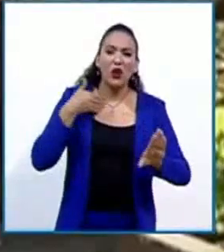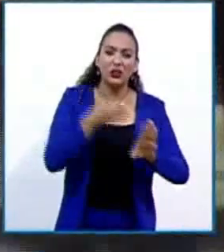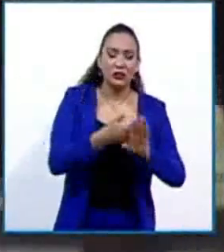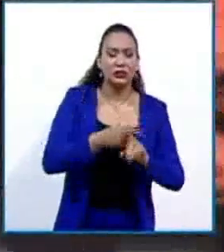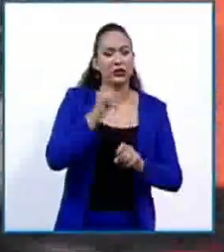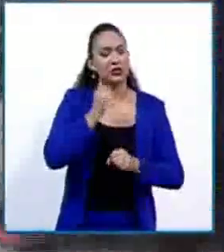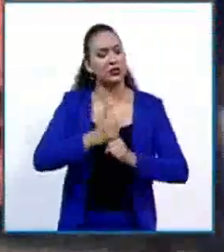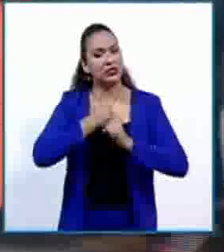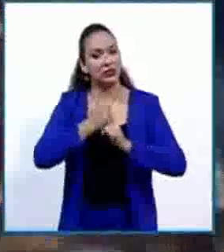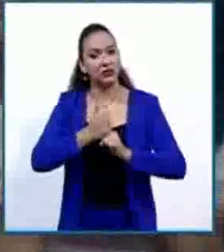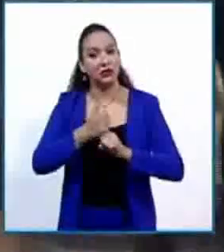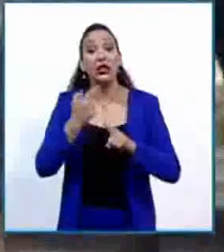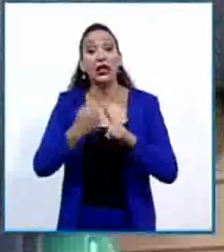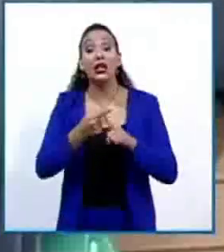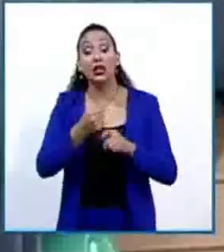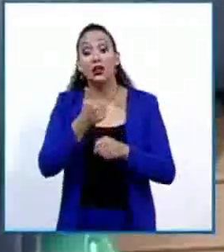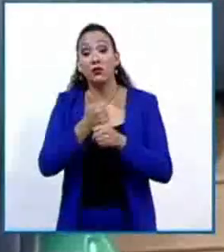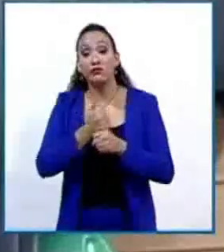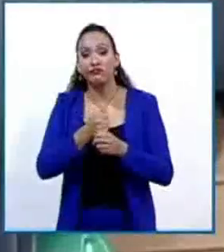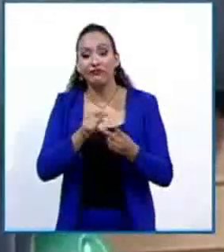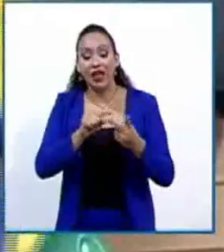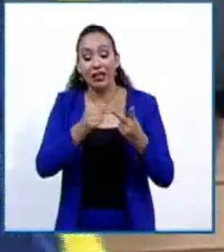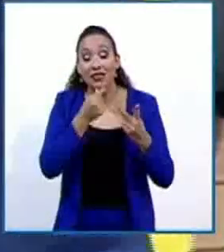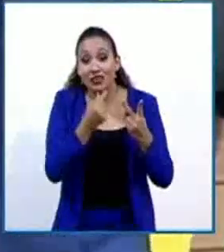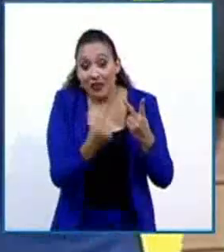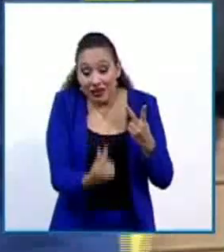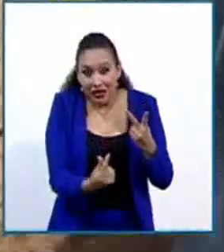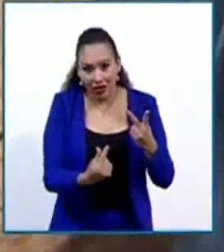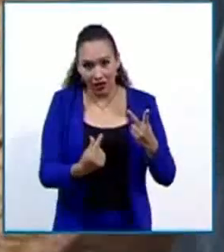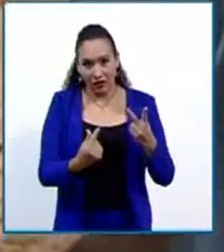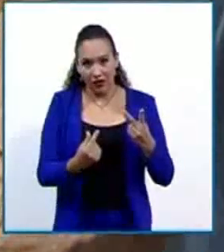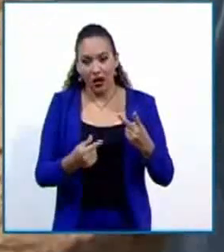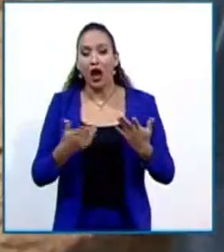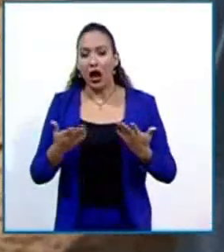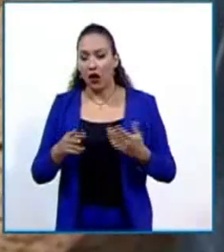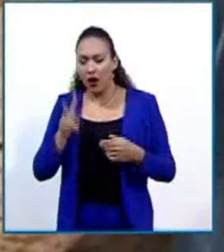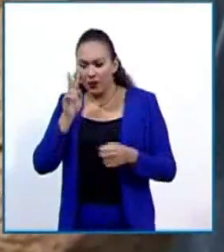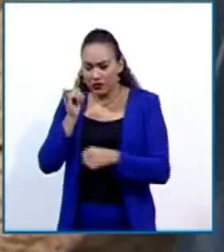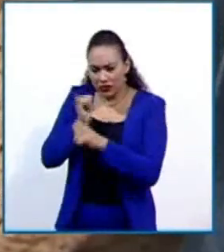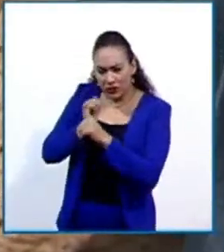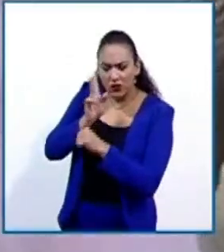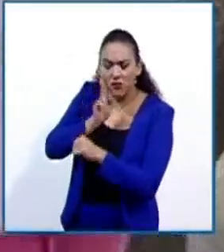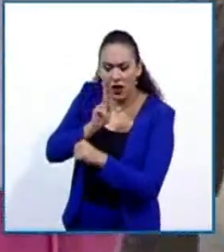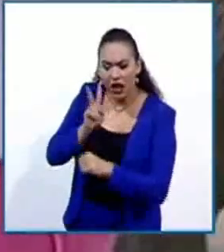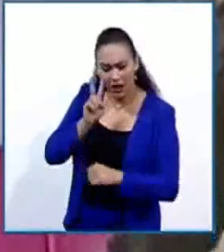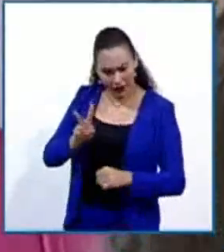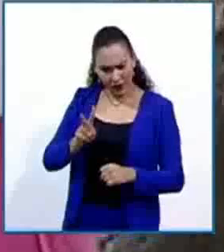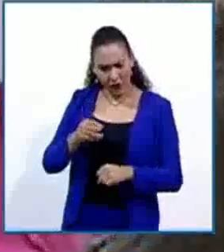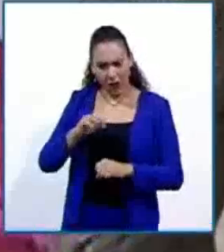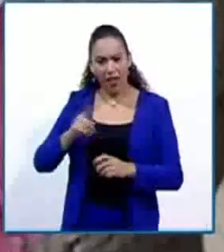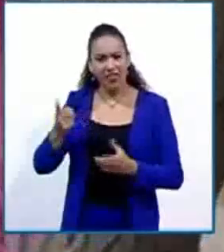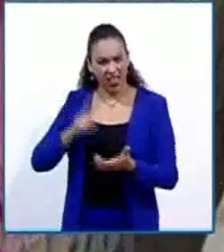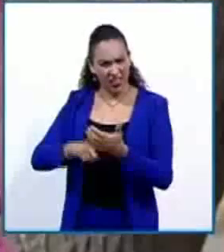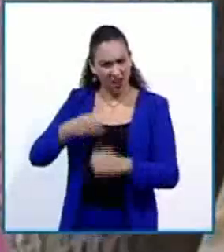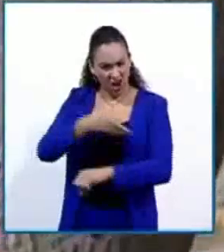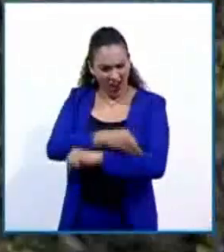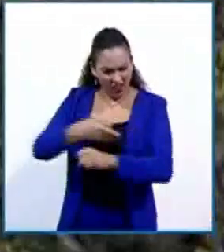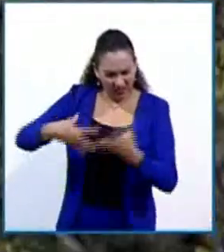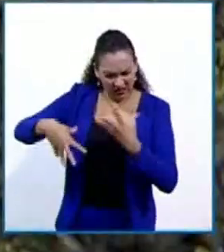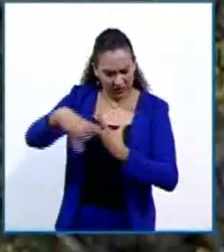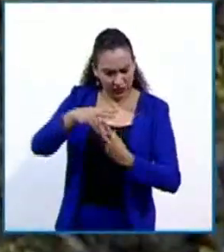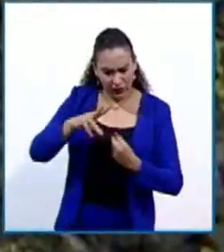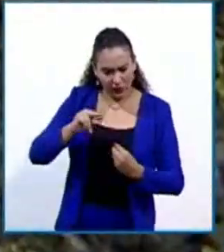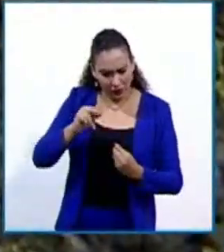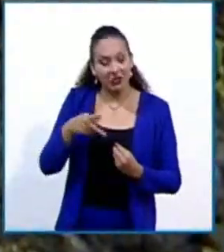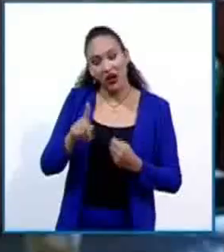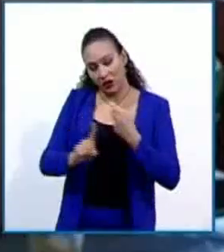En primera instancia, se determinó que no estaba aprobada la violencia familiar, por lo que se ordenó que las partes debían acudir a terapia